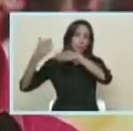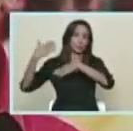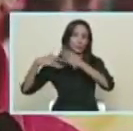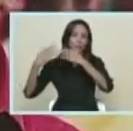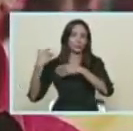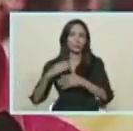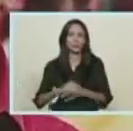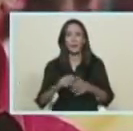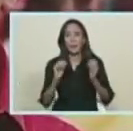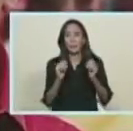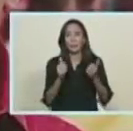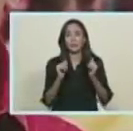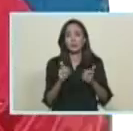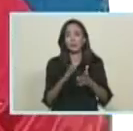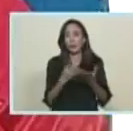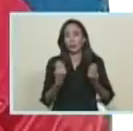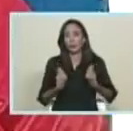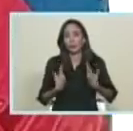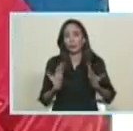a ver la vida.